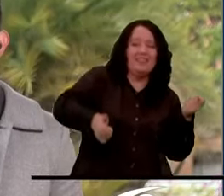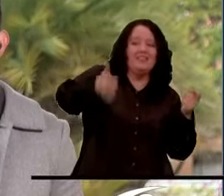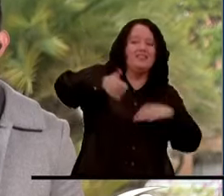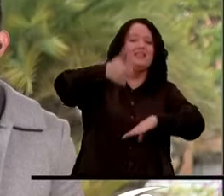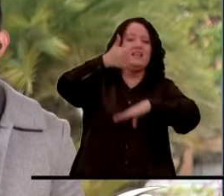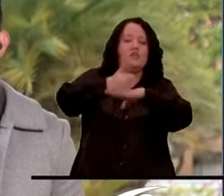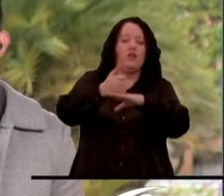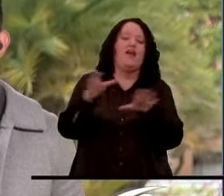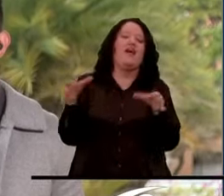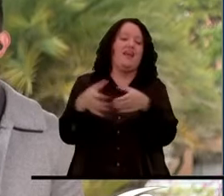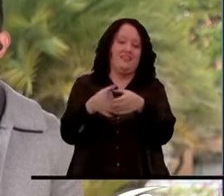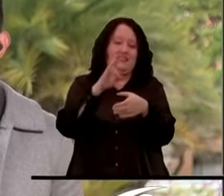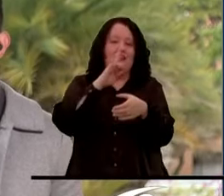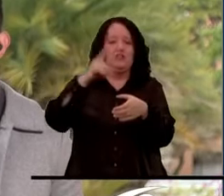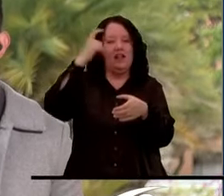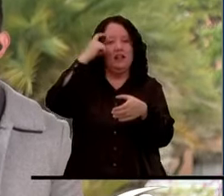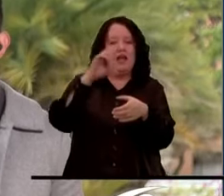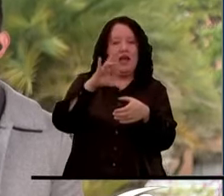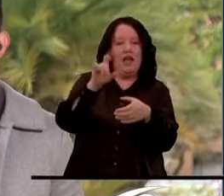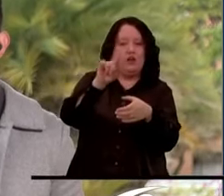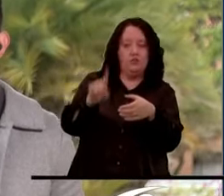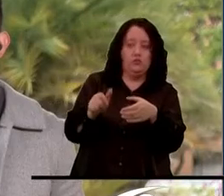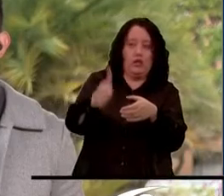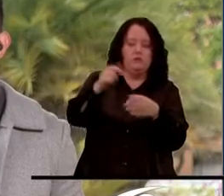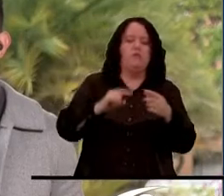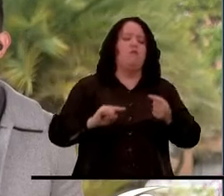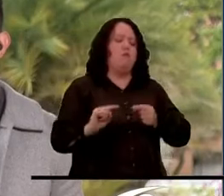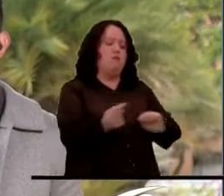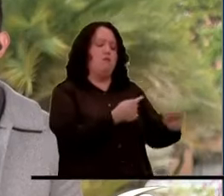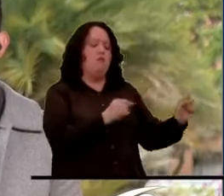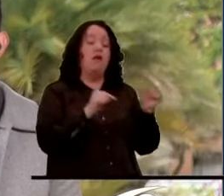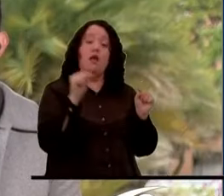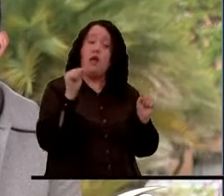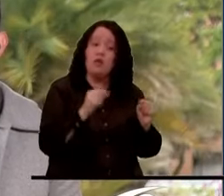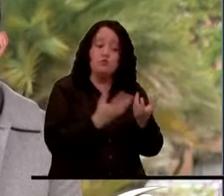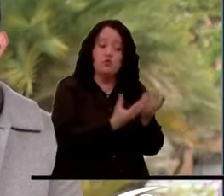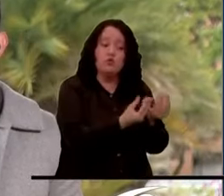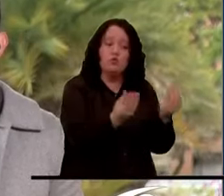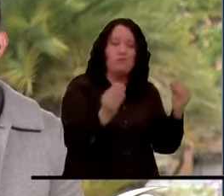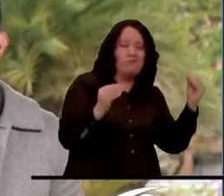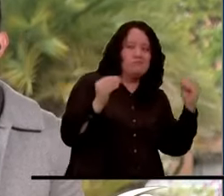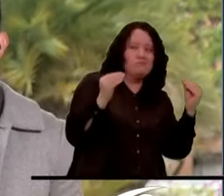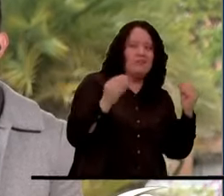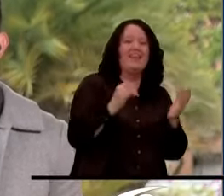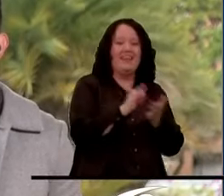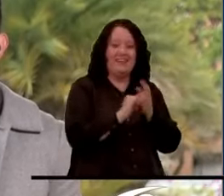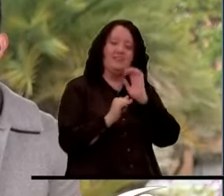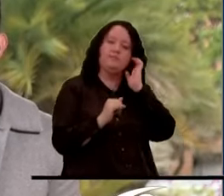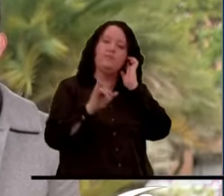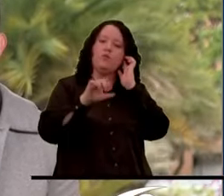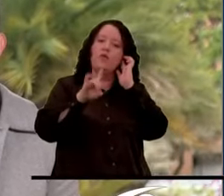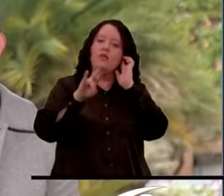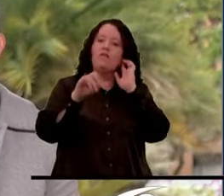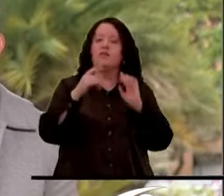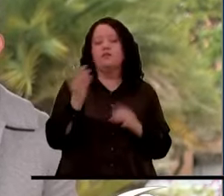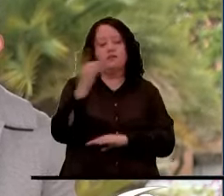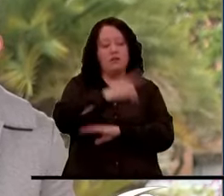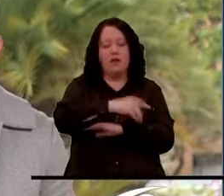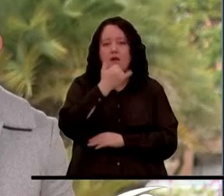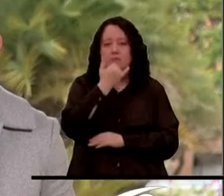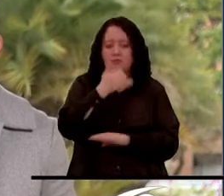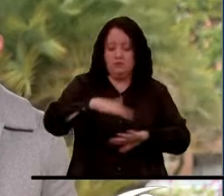Inteligencia, Carlos Ramón González, debate que fue citado por los partidos de la oposición. Juan David Ríos, ¿qué pasó ese día en el